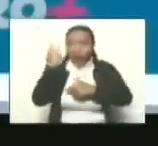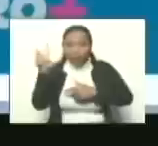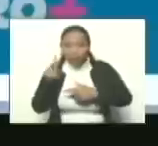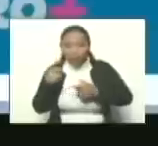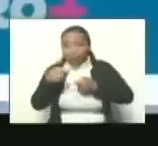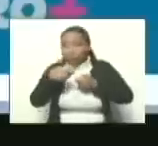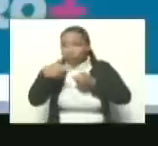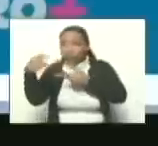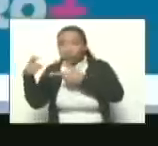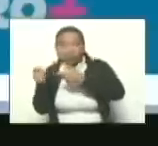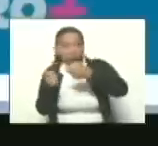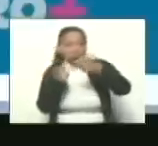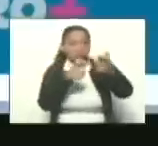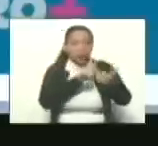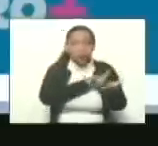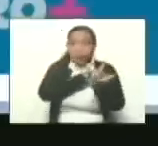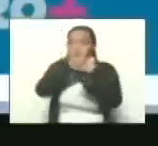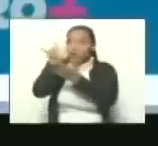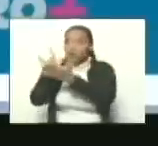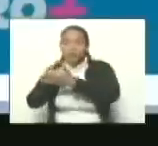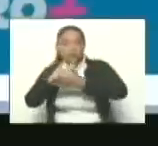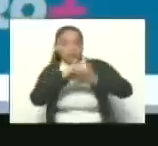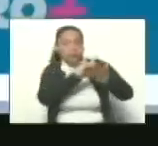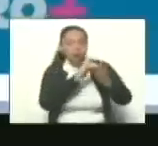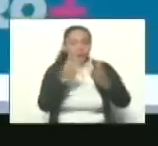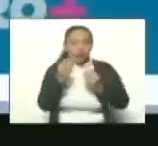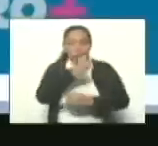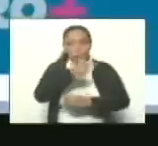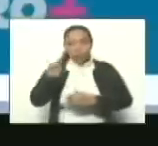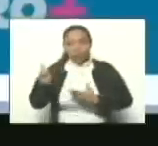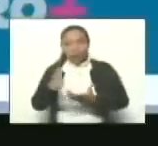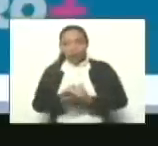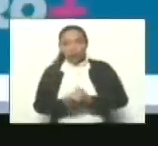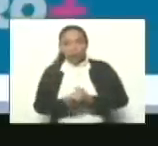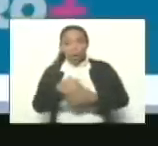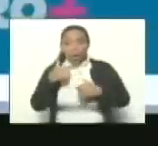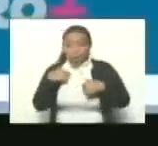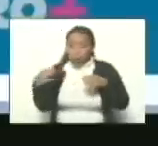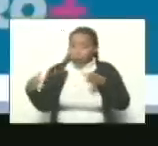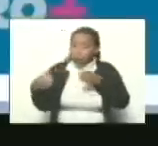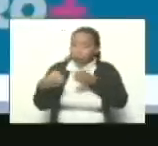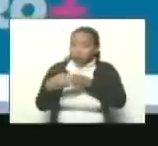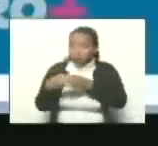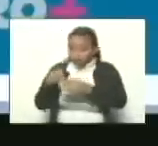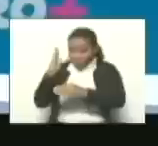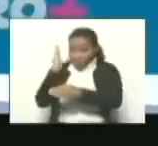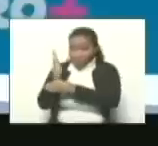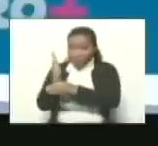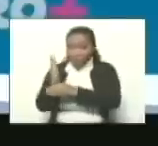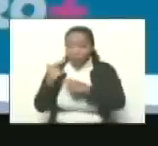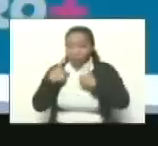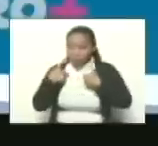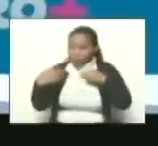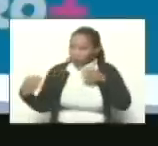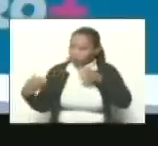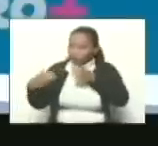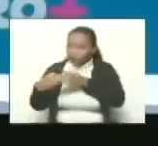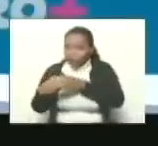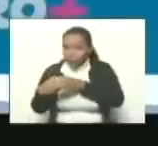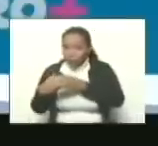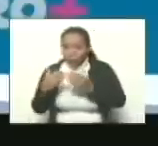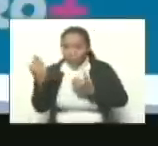todo el mundo. Y yo me reuní con los trabajadores de Conviasa cuando la sancionaron. Vinieron en marcha a